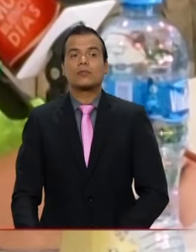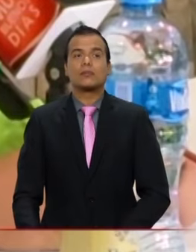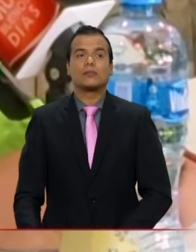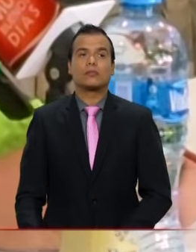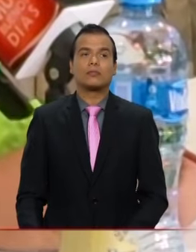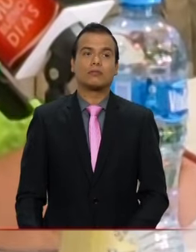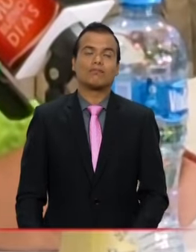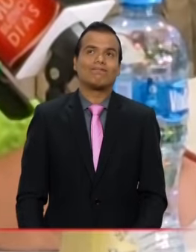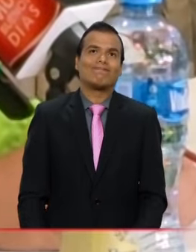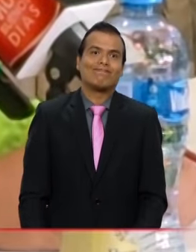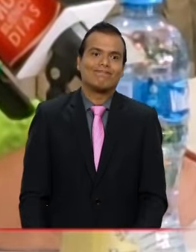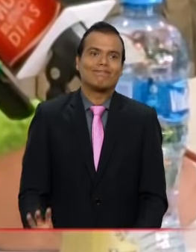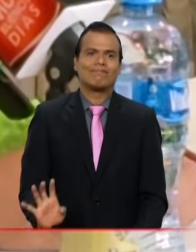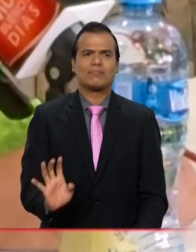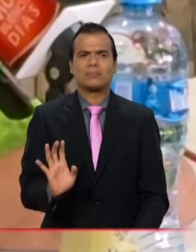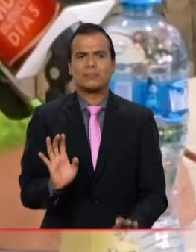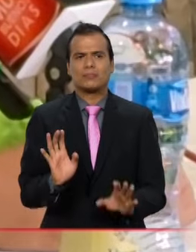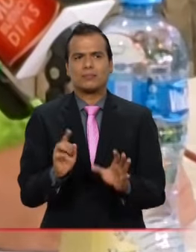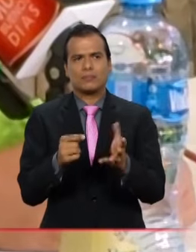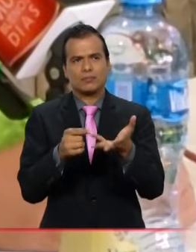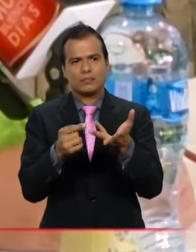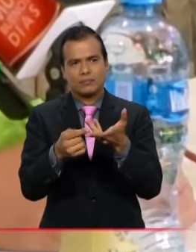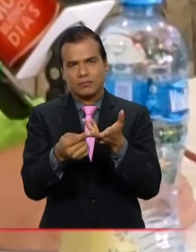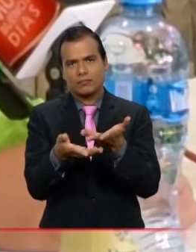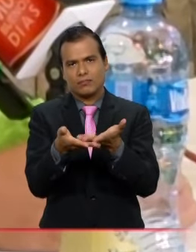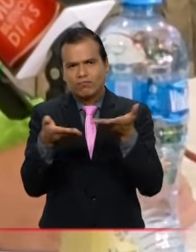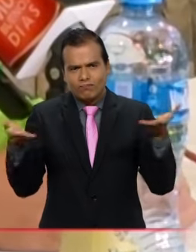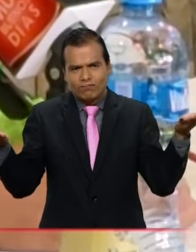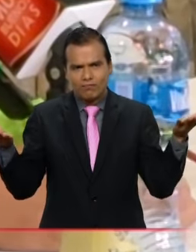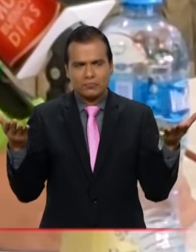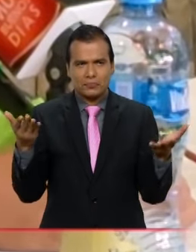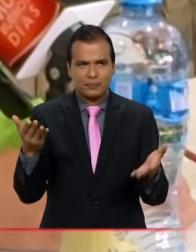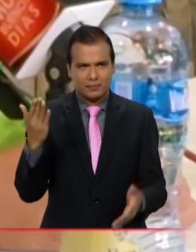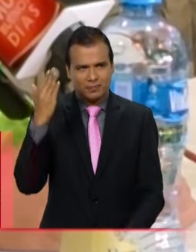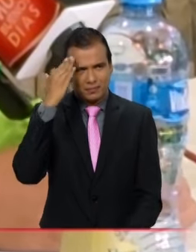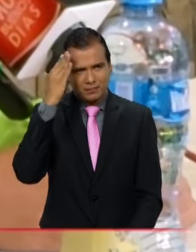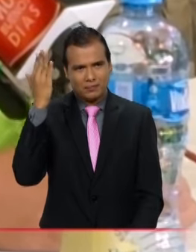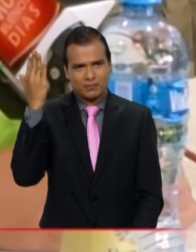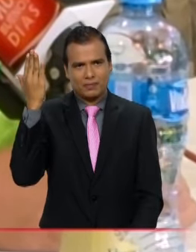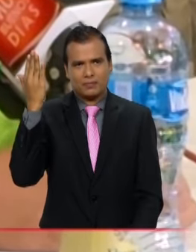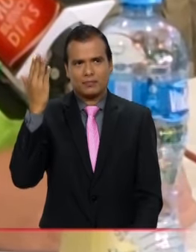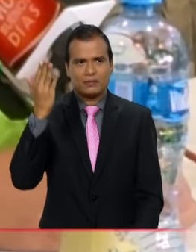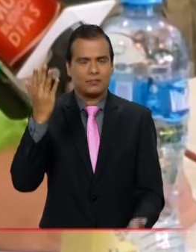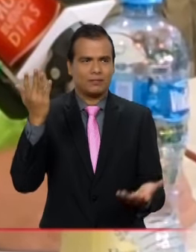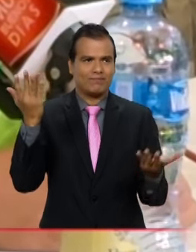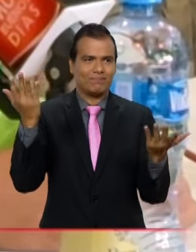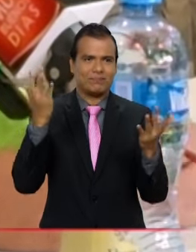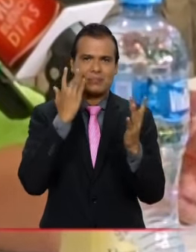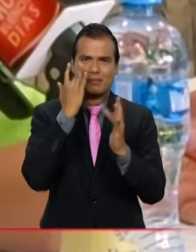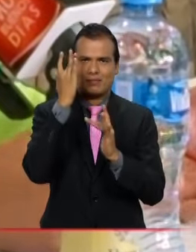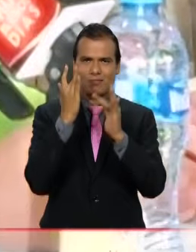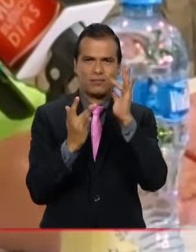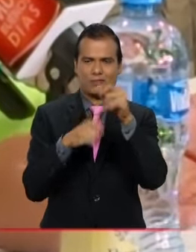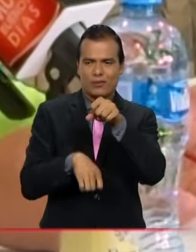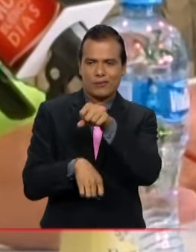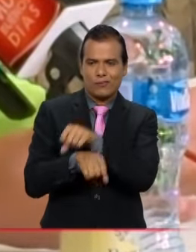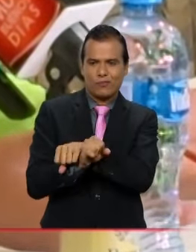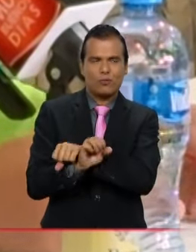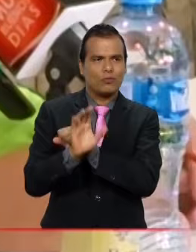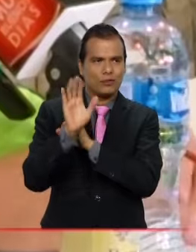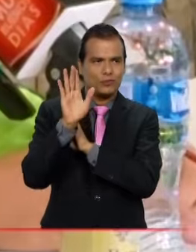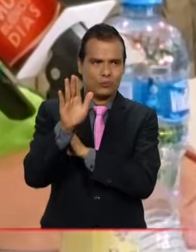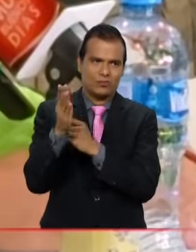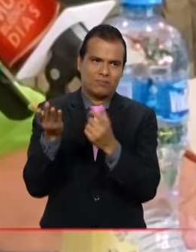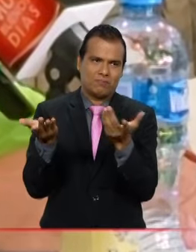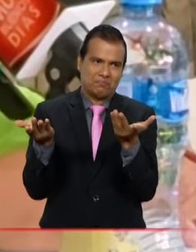Son detalles, son pequeñeces que no hacen al verdadero fútbol, al partido, a lo